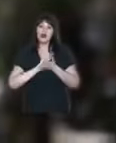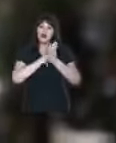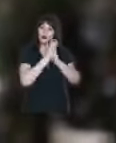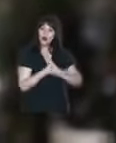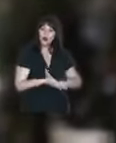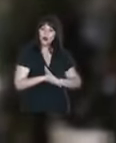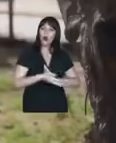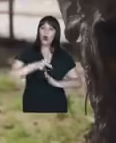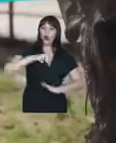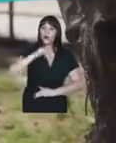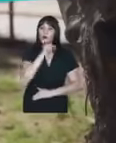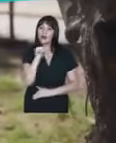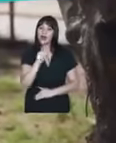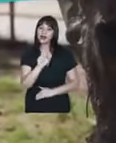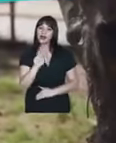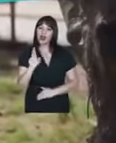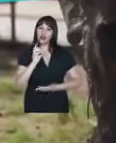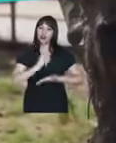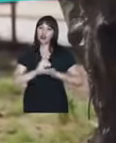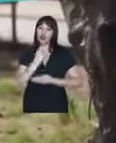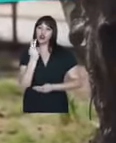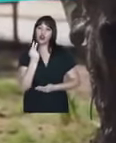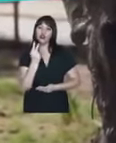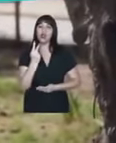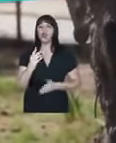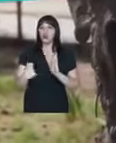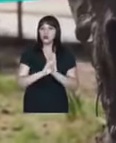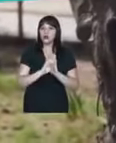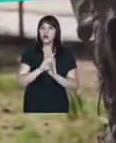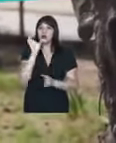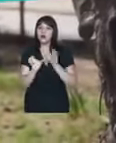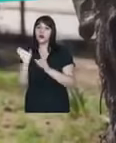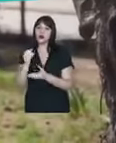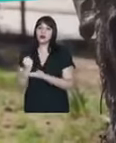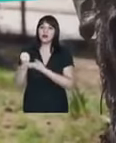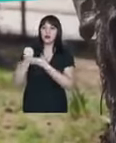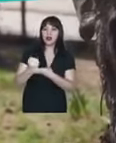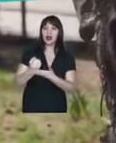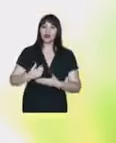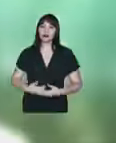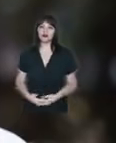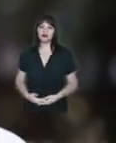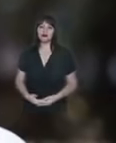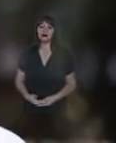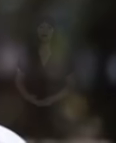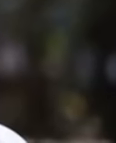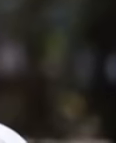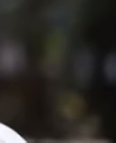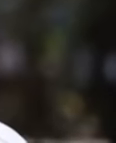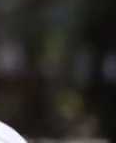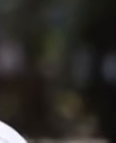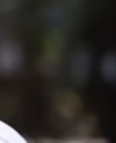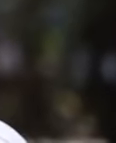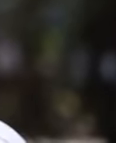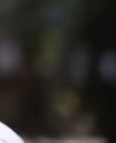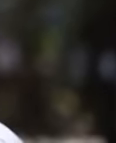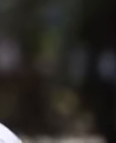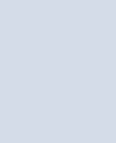de cambiarlo todo. César Pizarro, Distrito 12, constituyente popular y solidario.